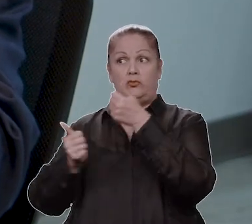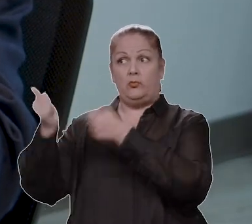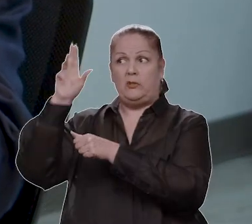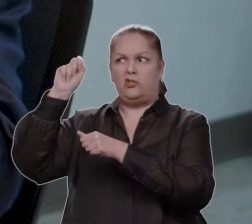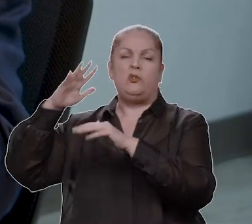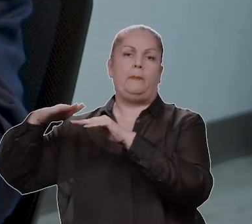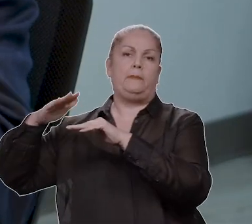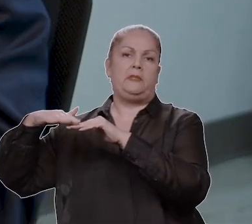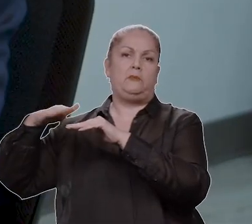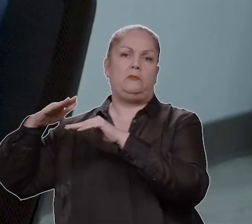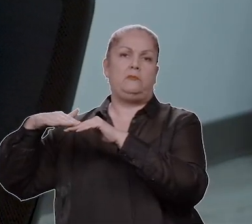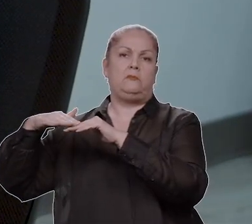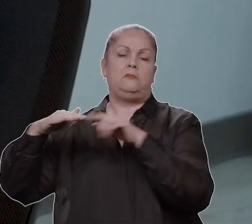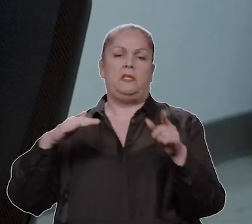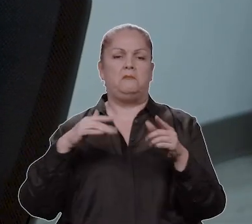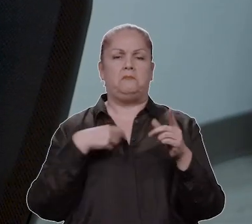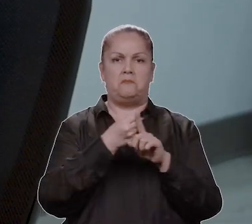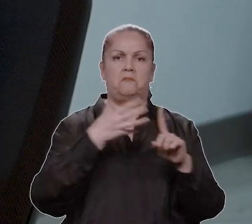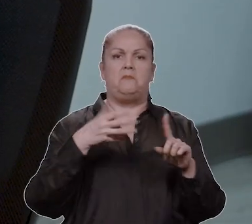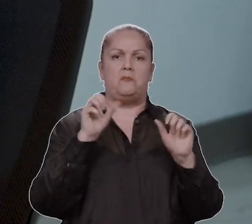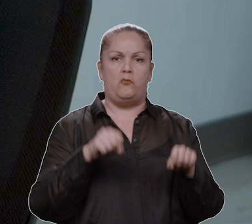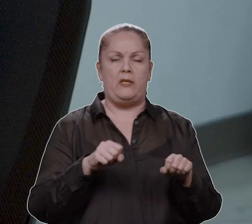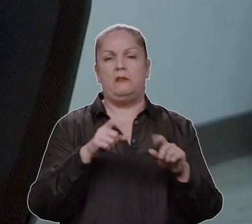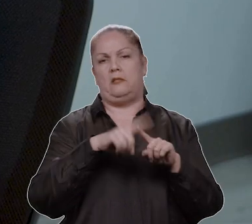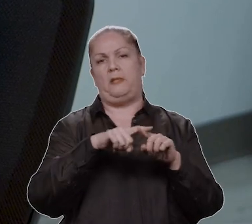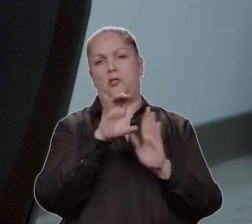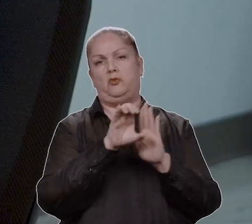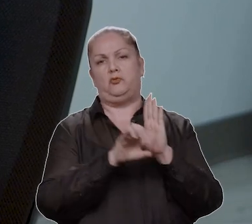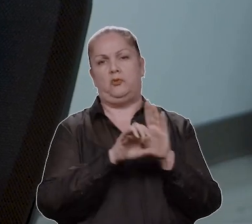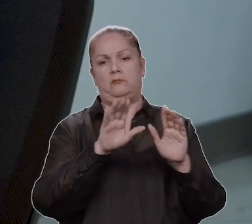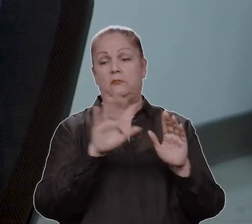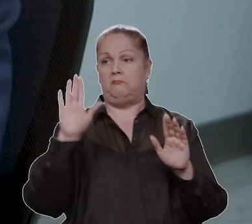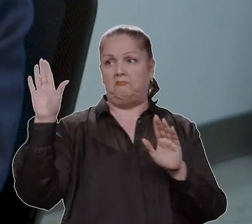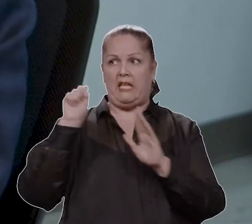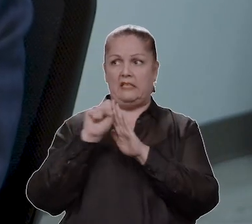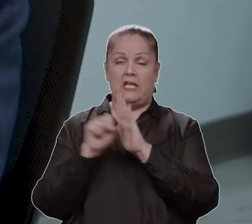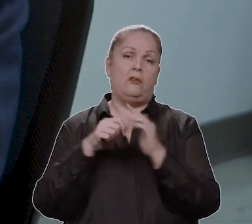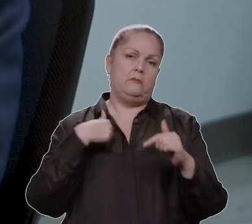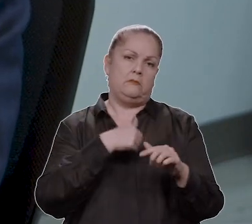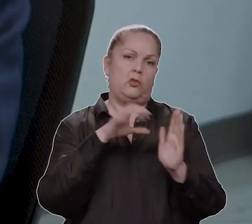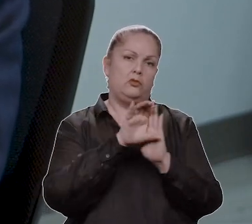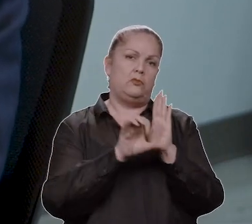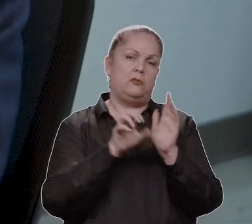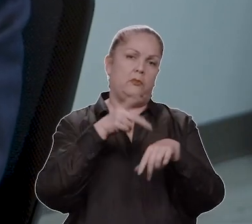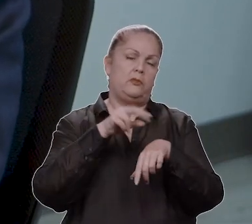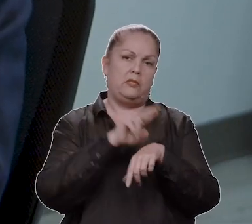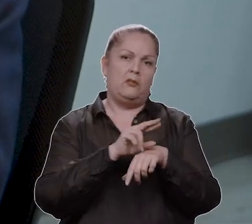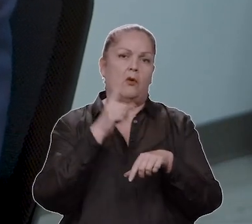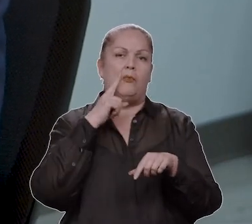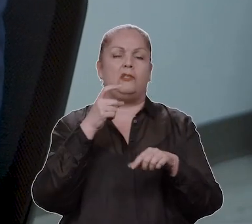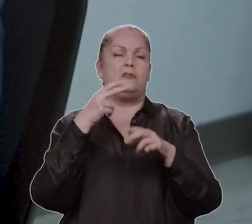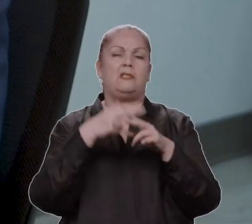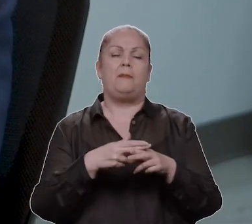Supremo de Estados Unidos, amparados en la Constitución estatal, en nuestro caso en la Constitución de Puerto Rico, porque es